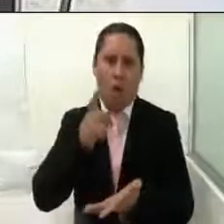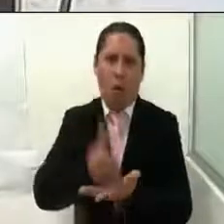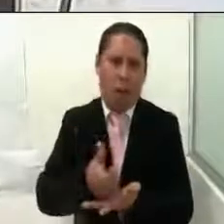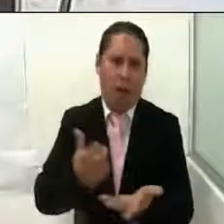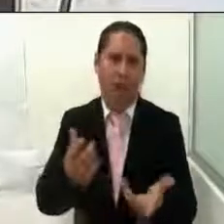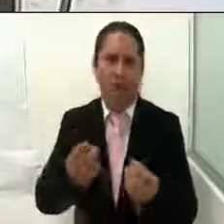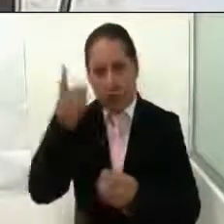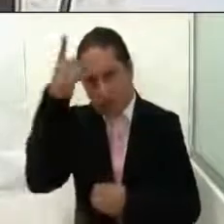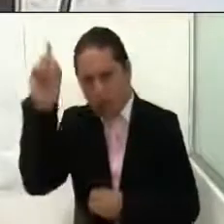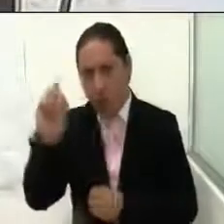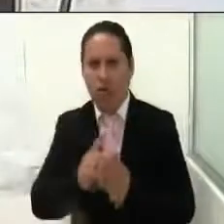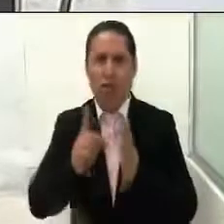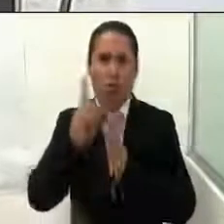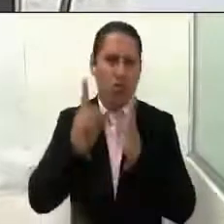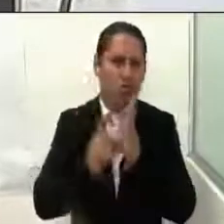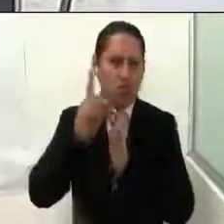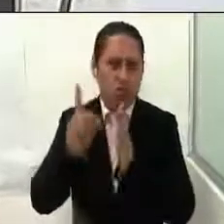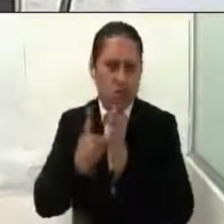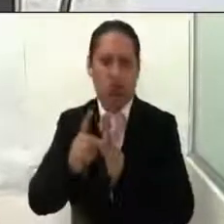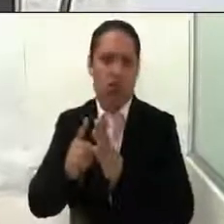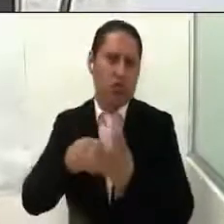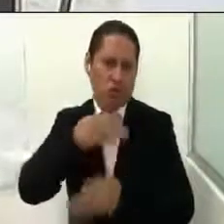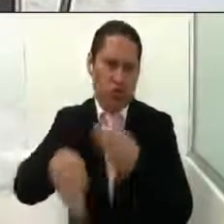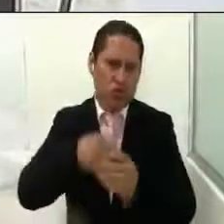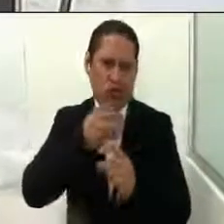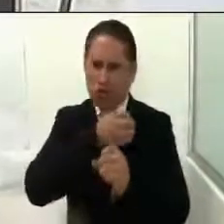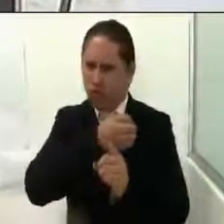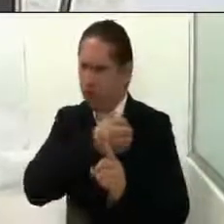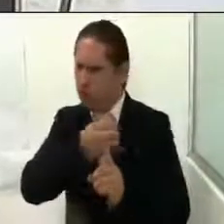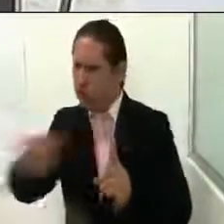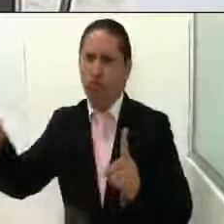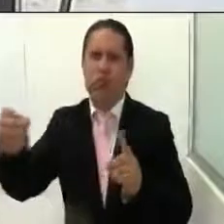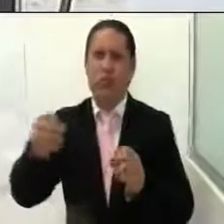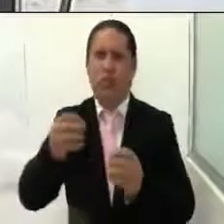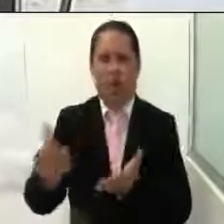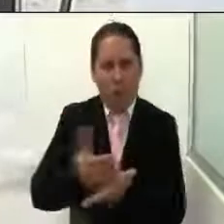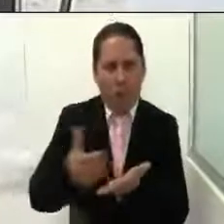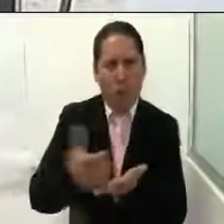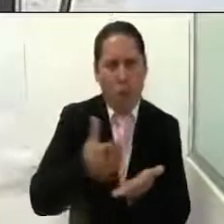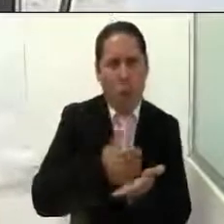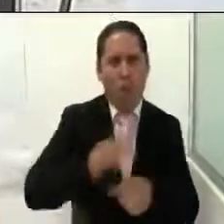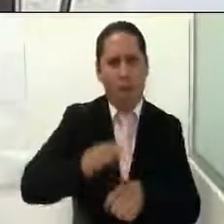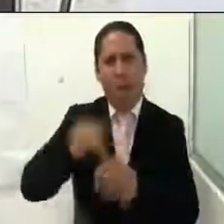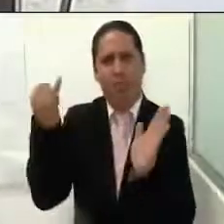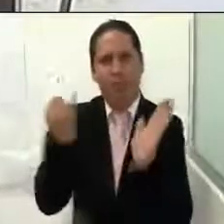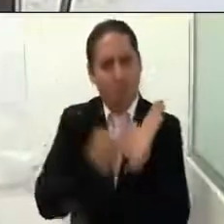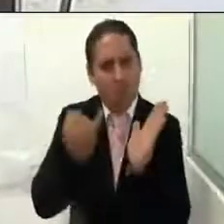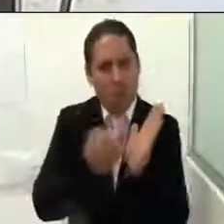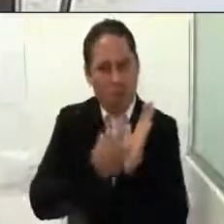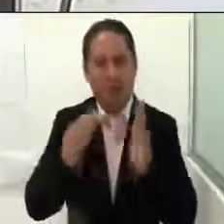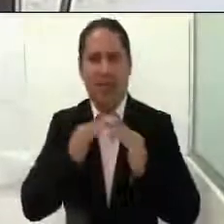lo cual permite potenciar la capacidad de recaudación en materia de impuesto inmobiliario